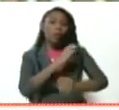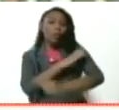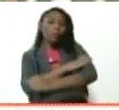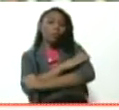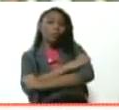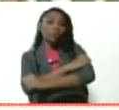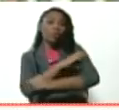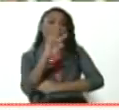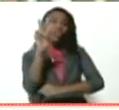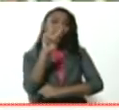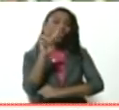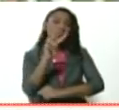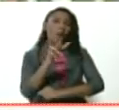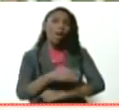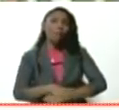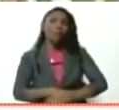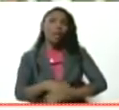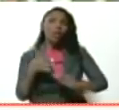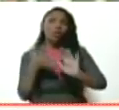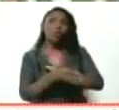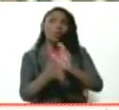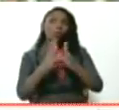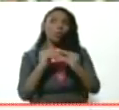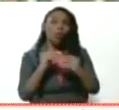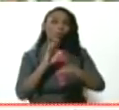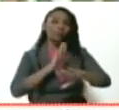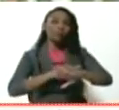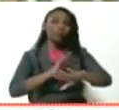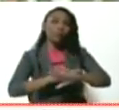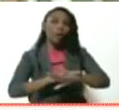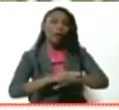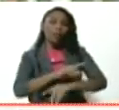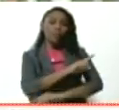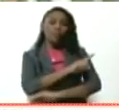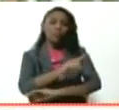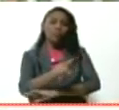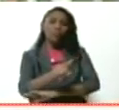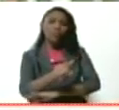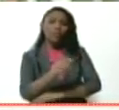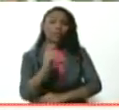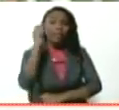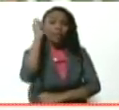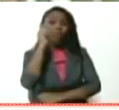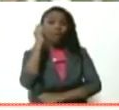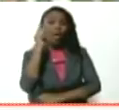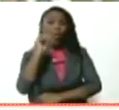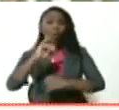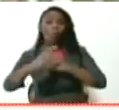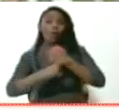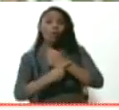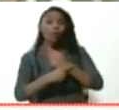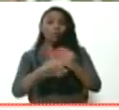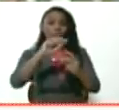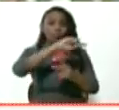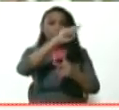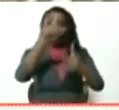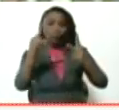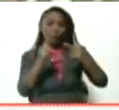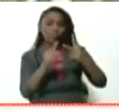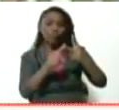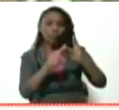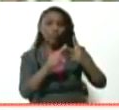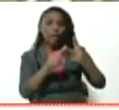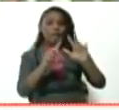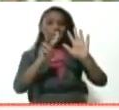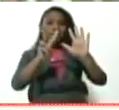oposición venezolana, sobre todo la parte comandada por este diputado Guaidó. En segundo lugar, el 7